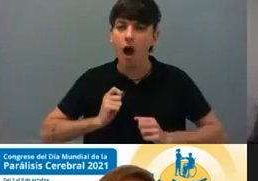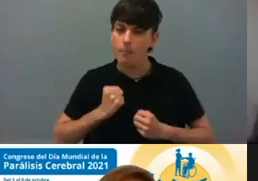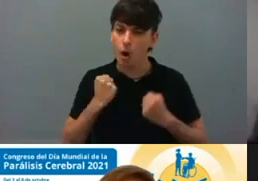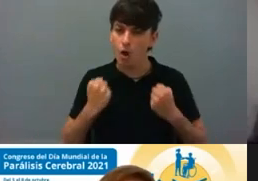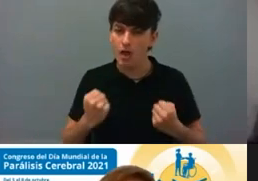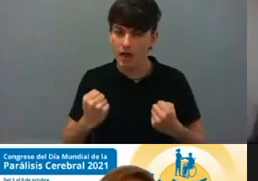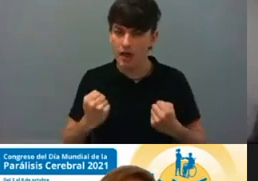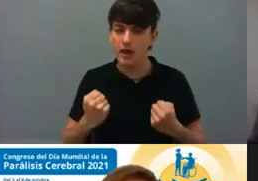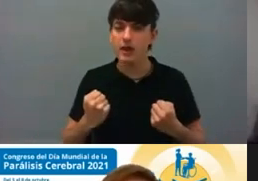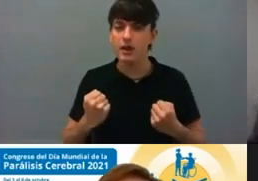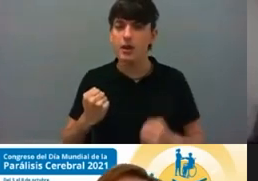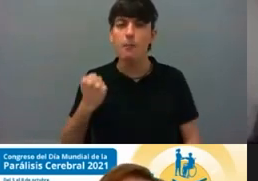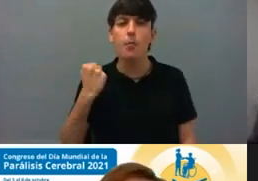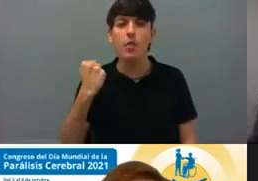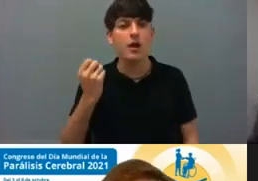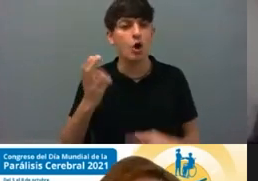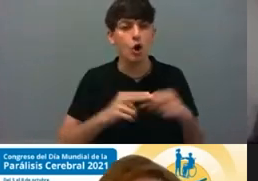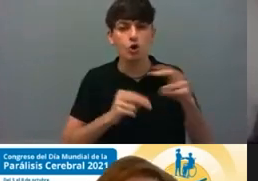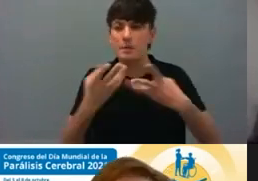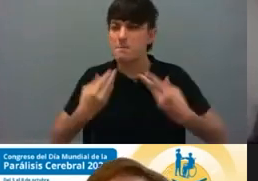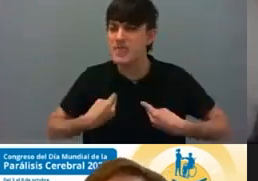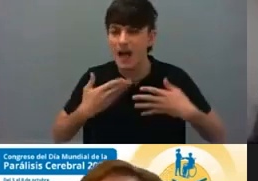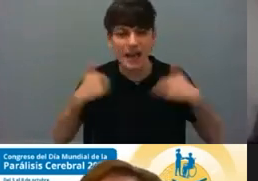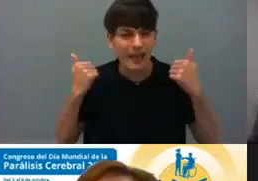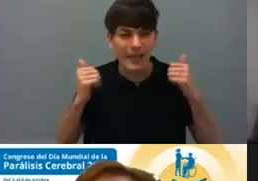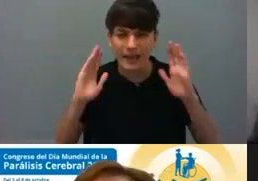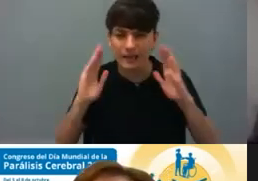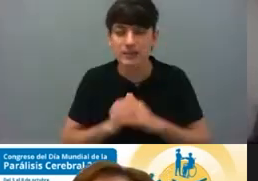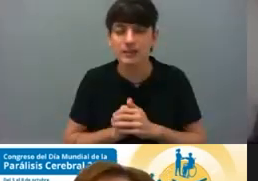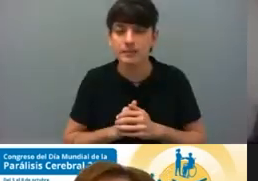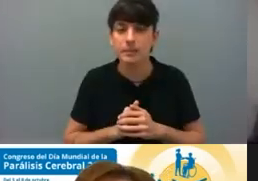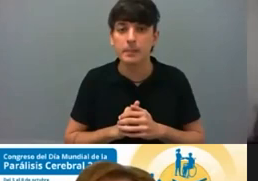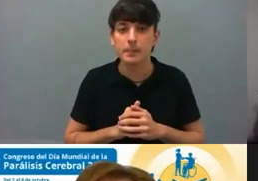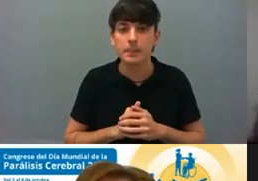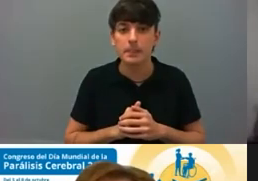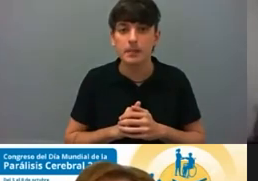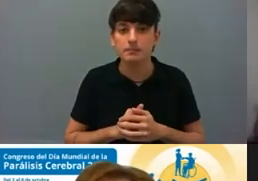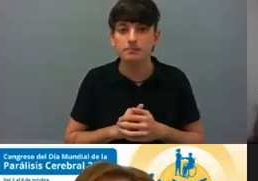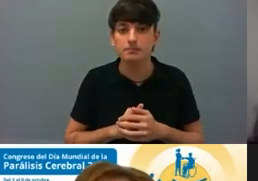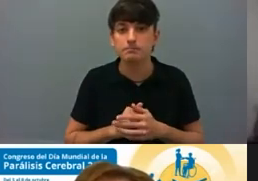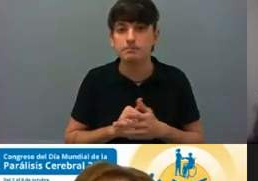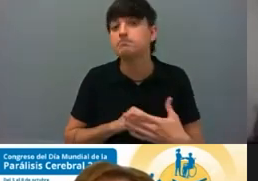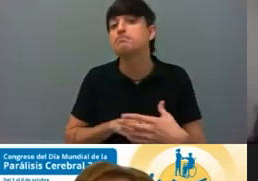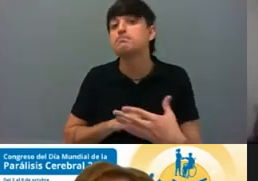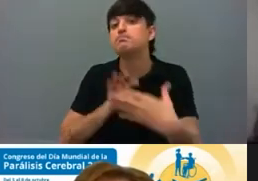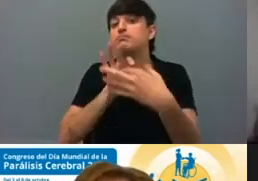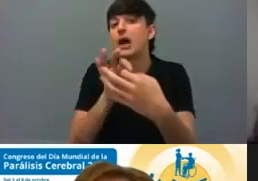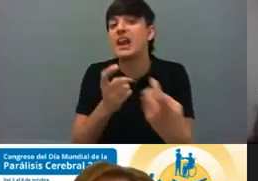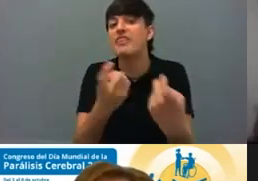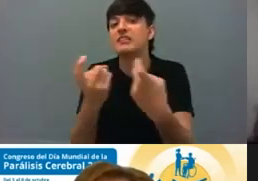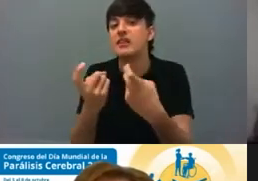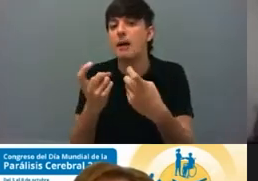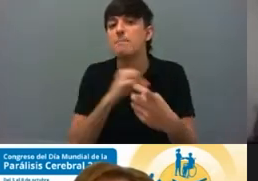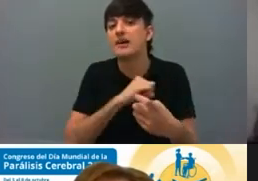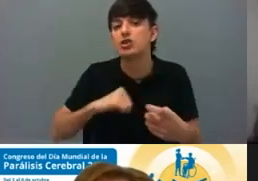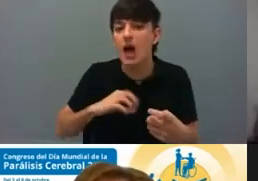vida que queráis construir dentro de vuestras necesidades personales y de vuestro camino